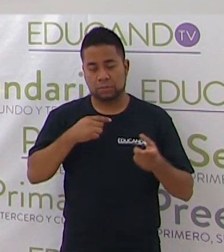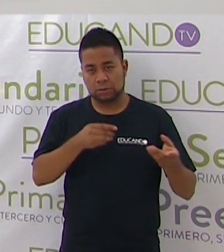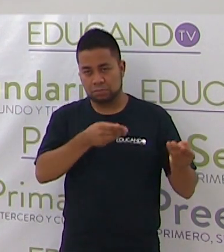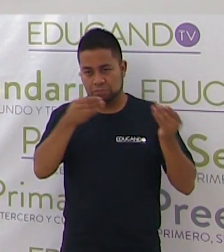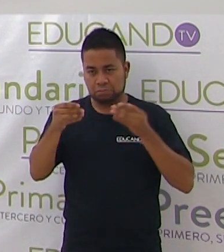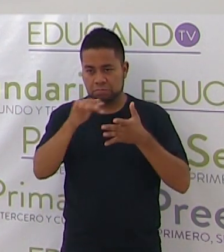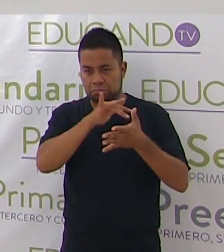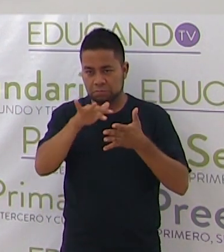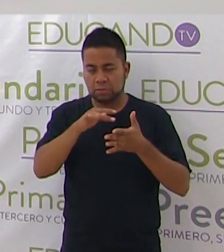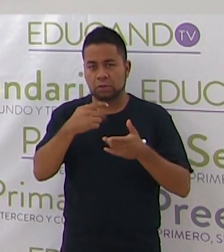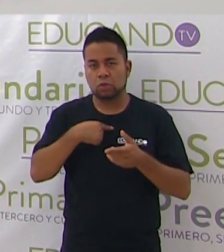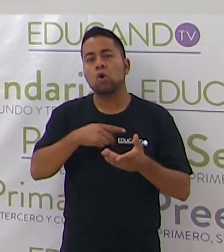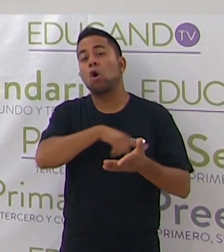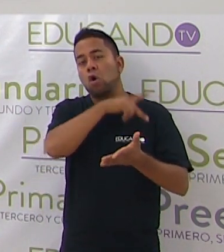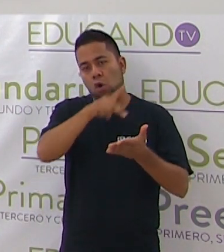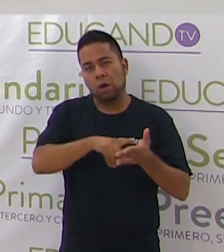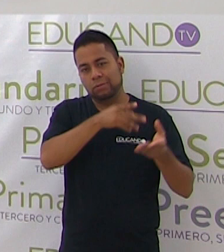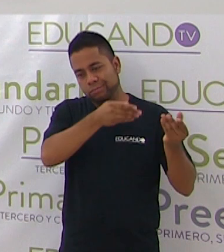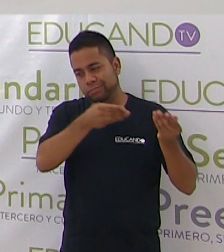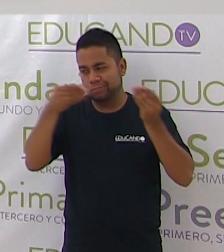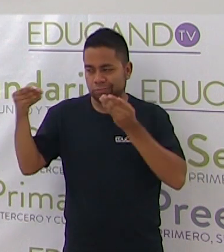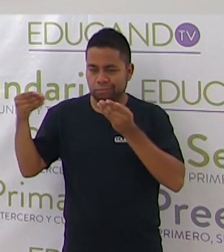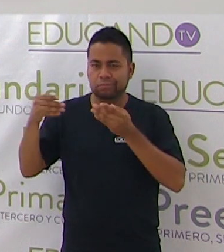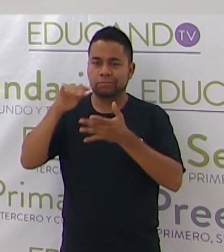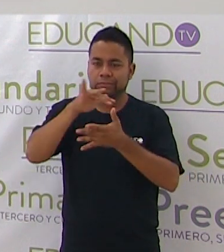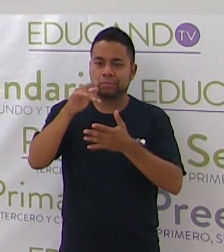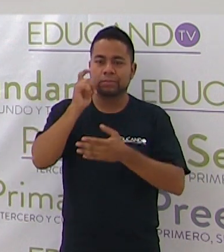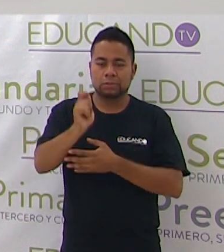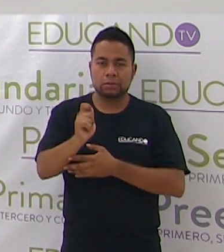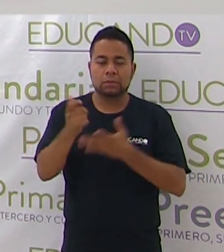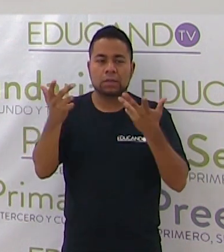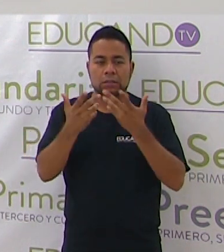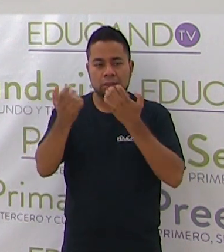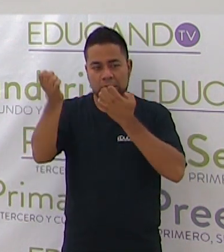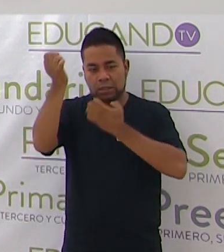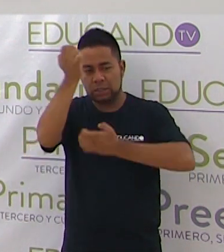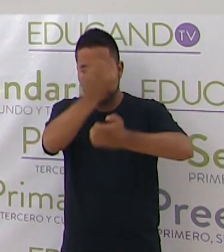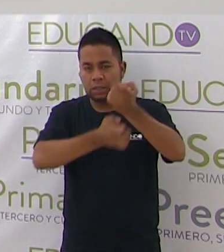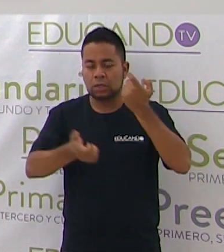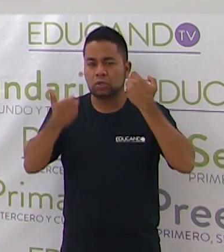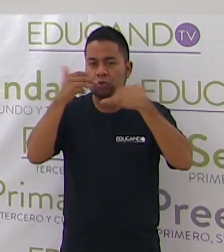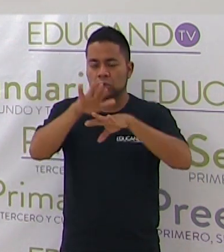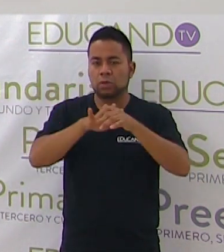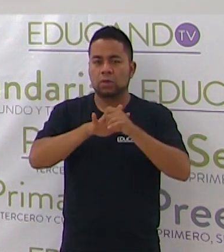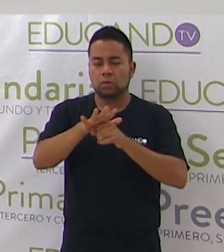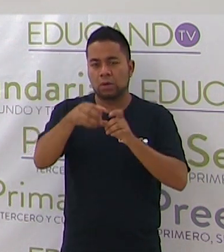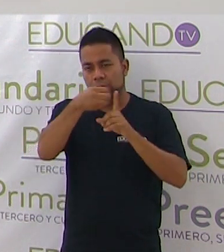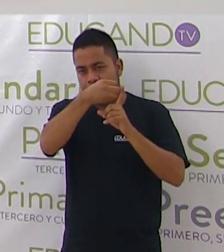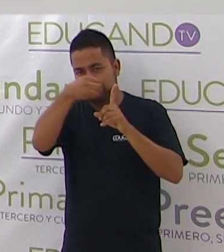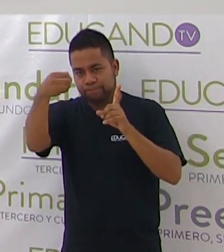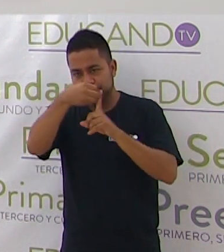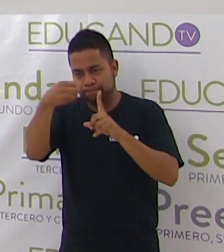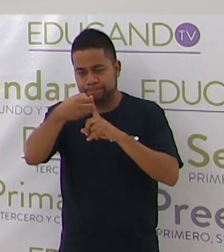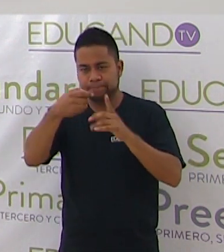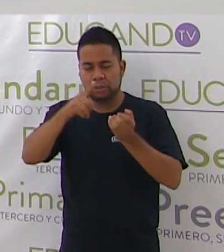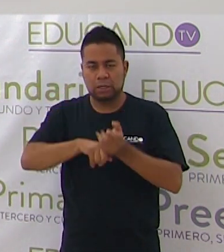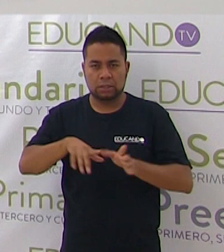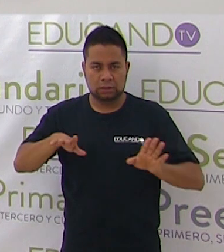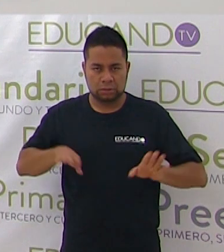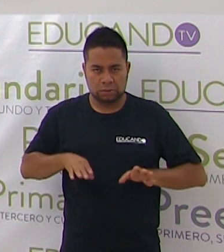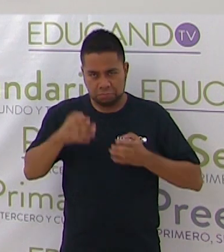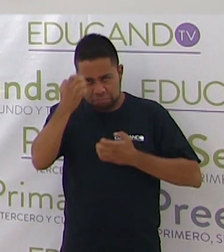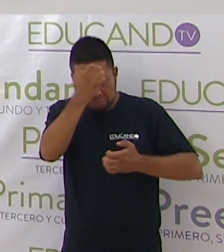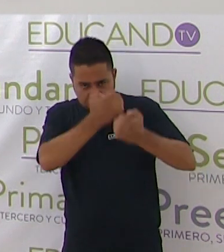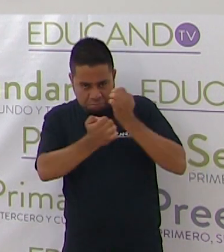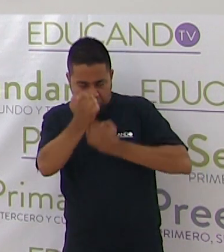texto, y por eso lo vuelvo a traer, es porque hicimos un análisis acerca de la estructura. Y